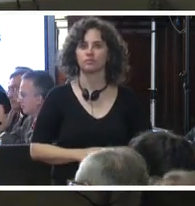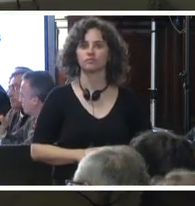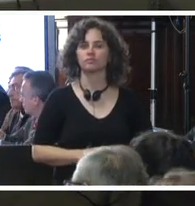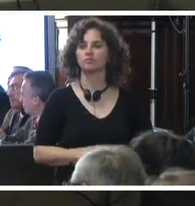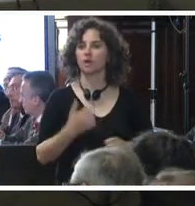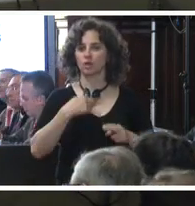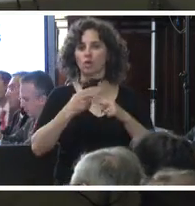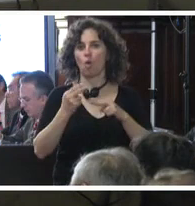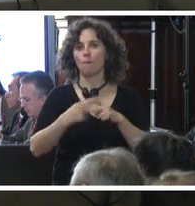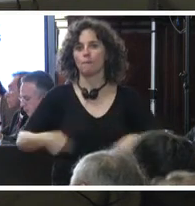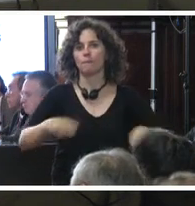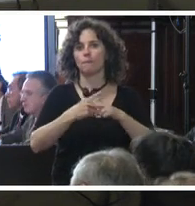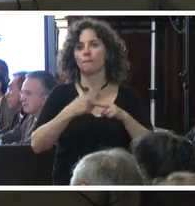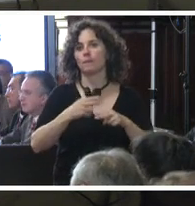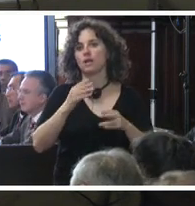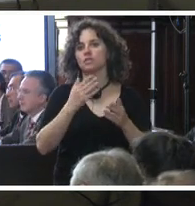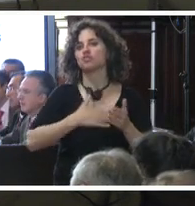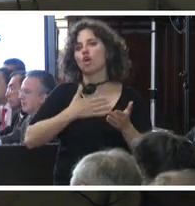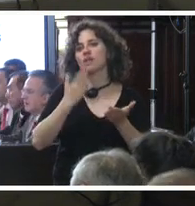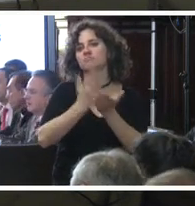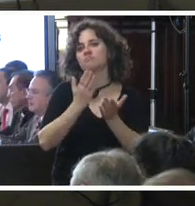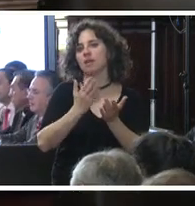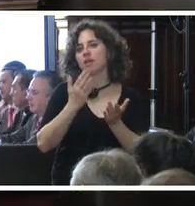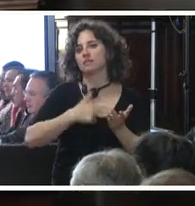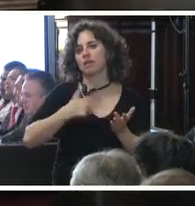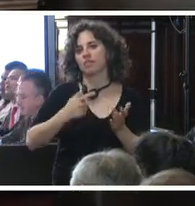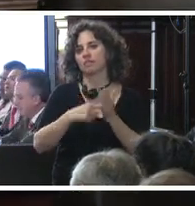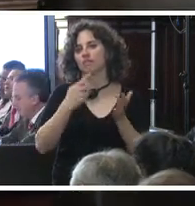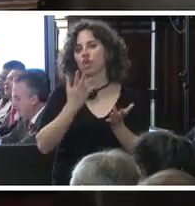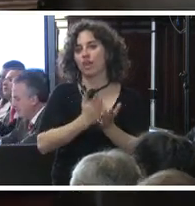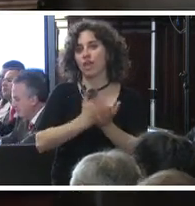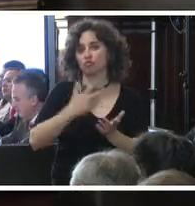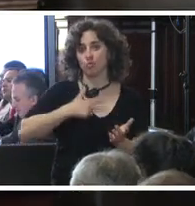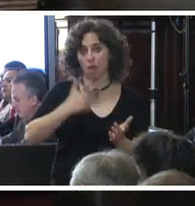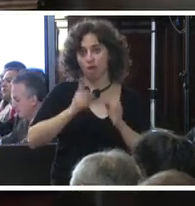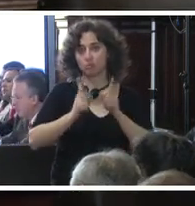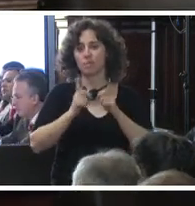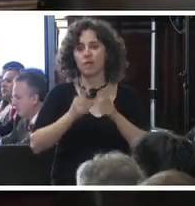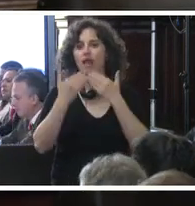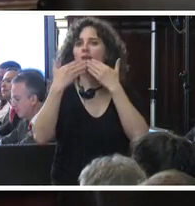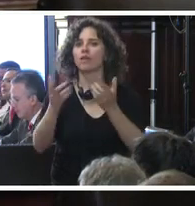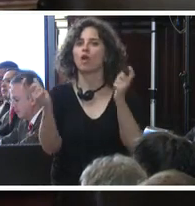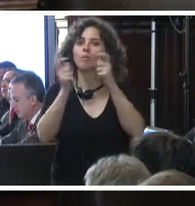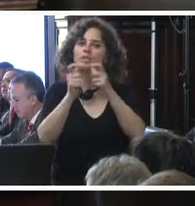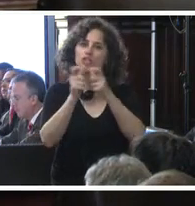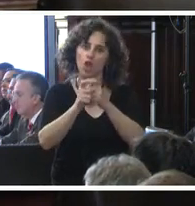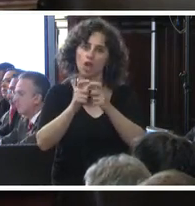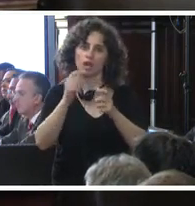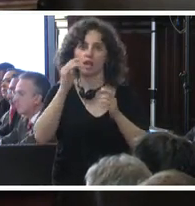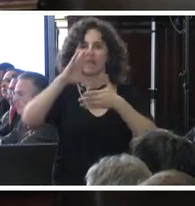mi nombre es Michael Chamberlain, soy del Centro de Derechos Humanos Fray Juan de Larios, que está en Coahuila. Agradezco a la Comisión